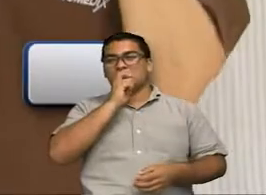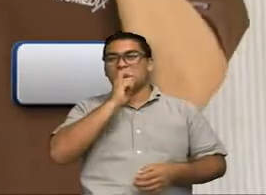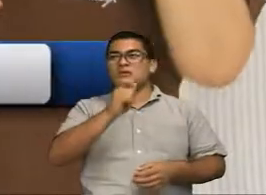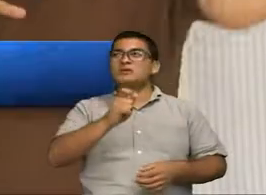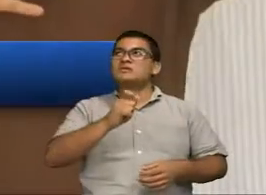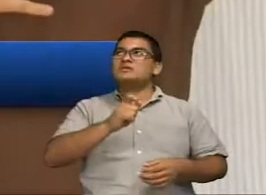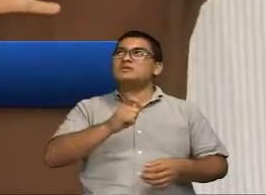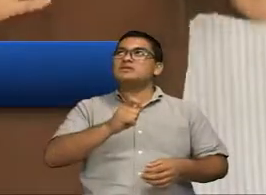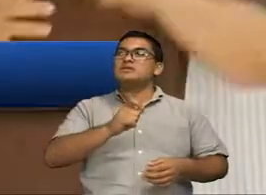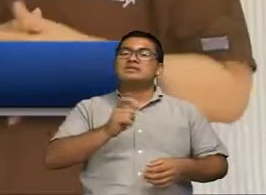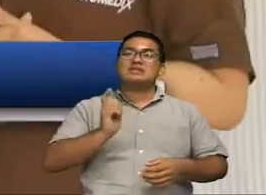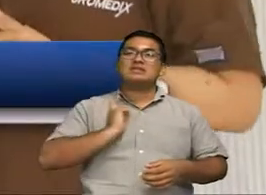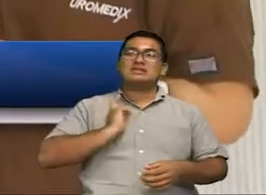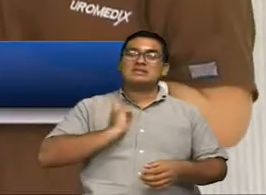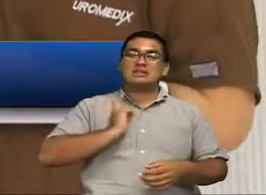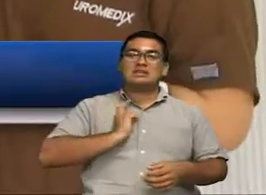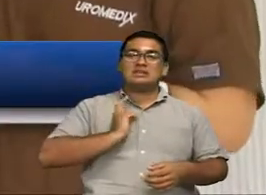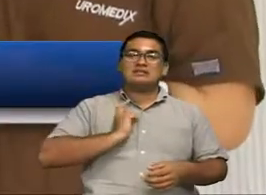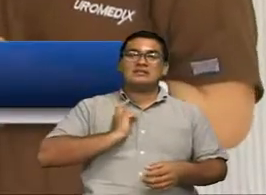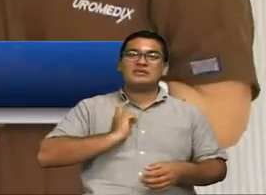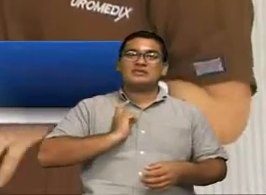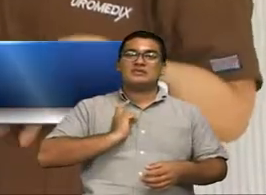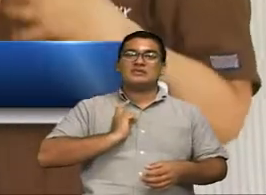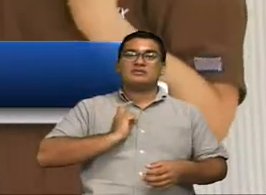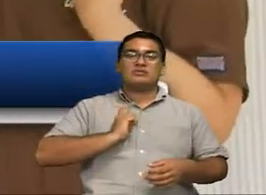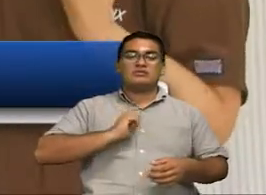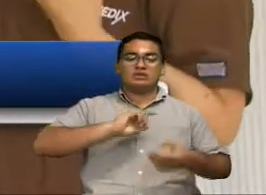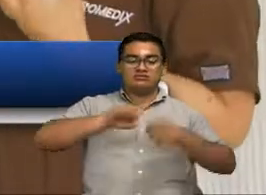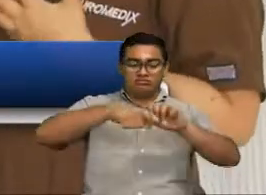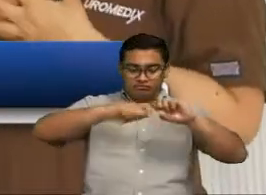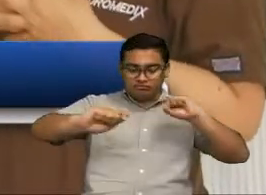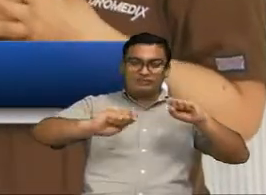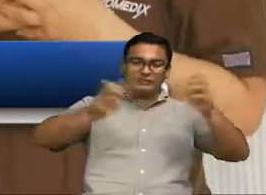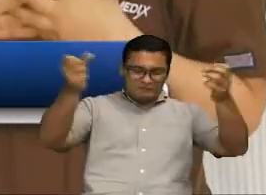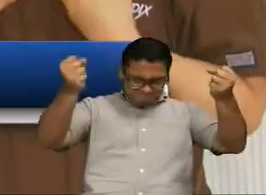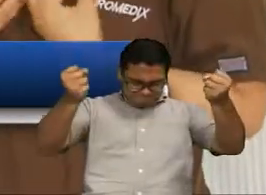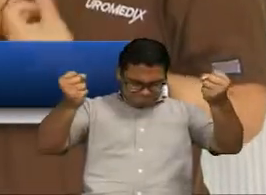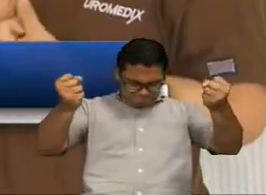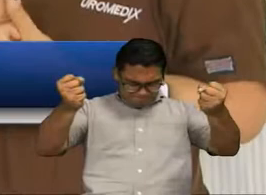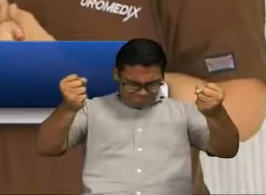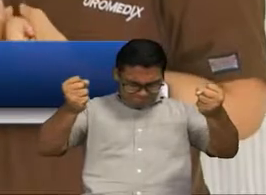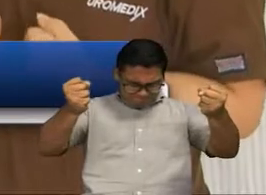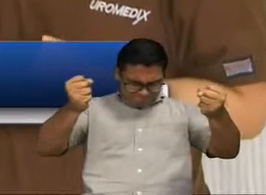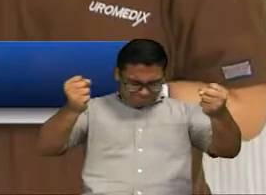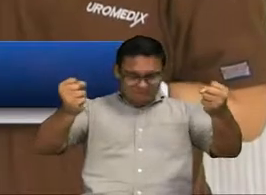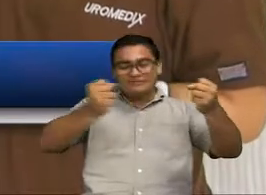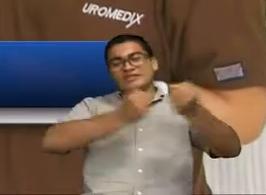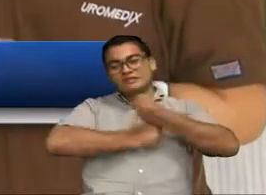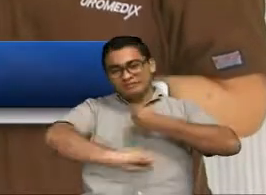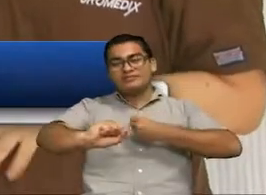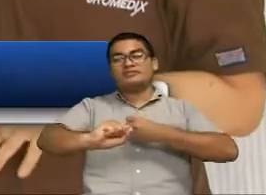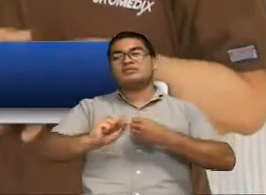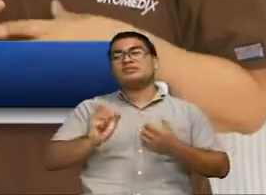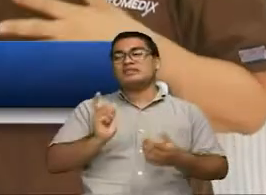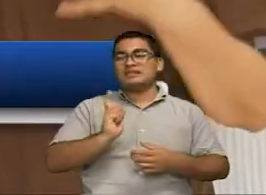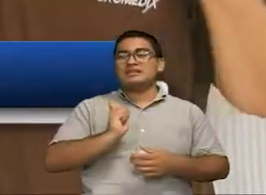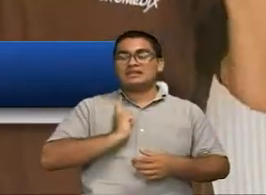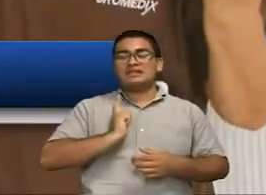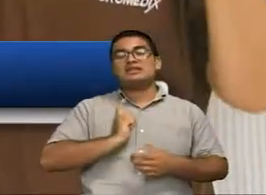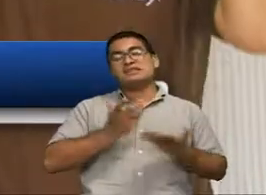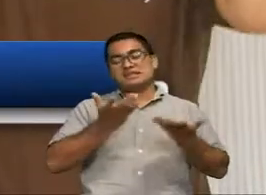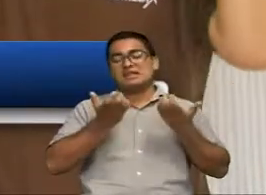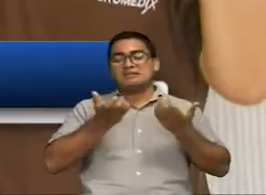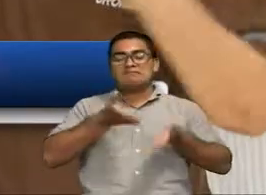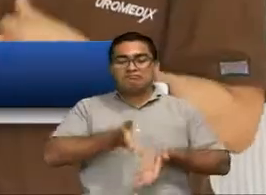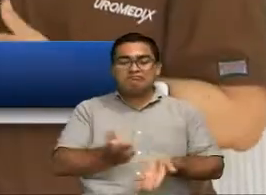mecates. Nosotros en el expulsivo 1 tenemos mecate, ellas nos solicitan, no quiero tener así mi bebé, quiero tenerlo